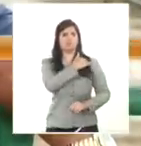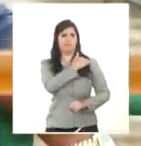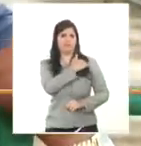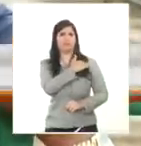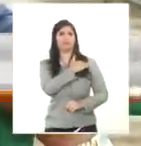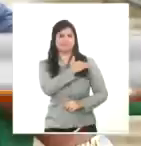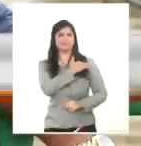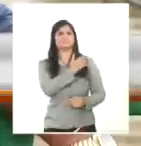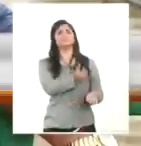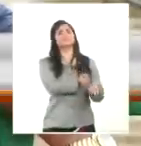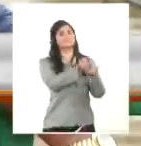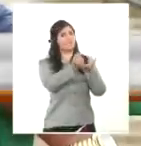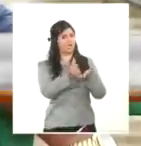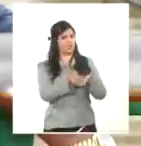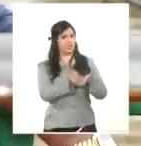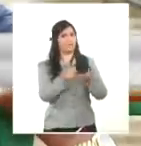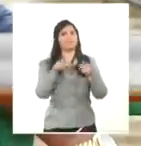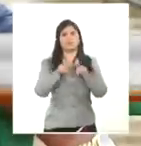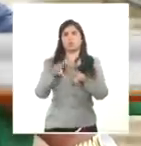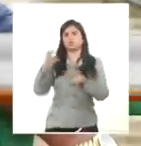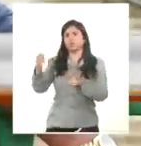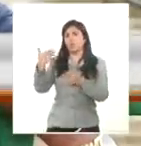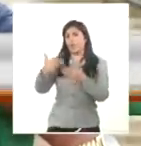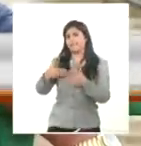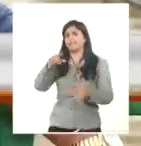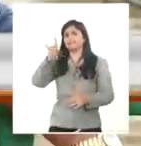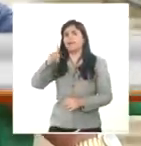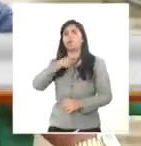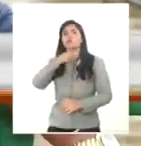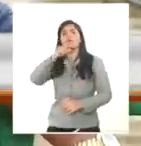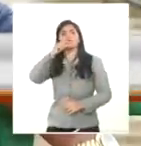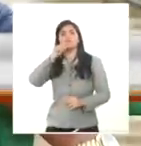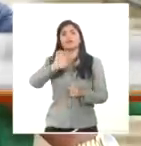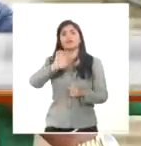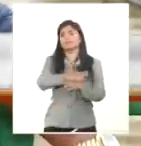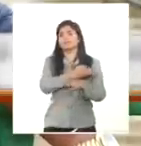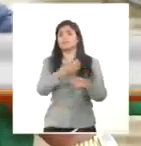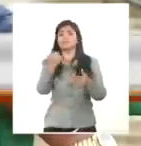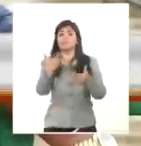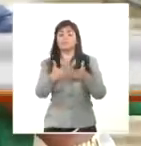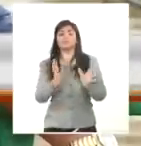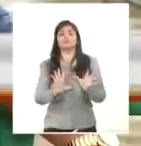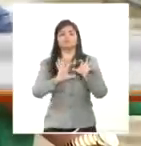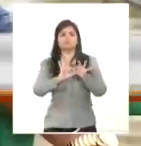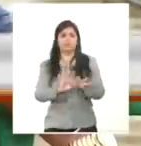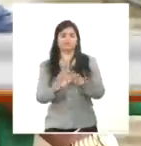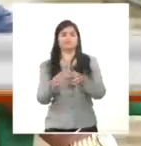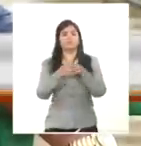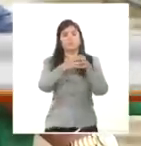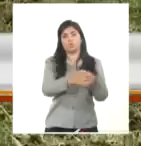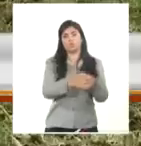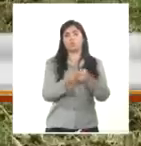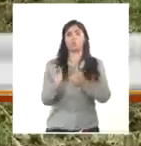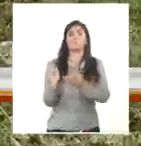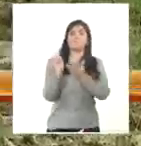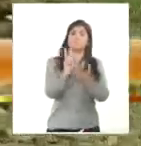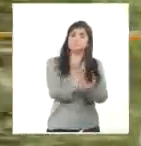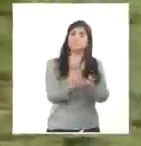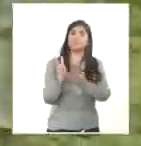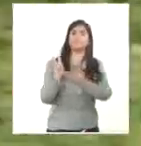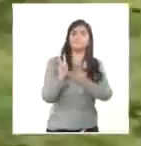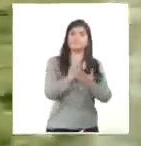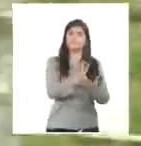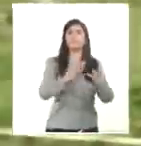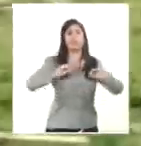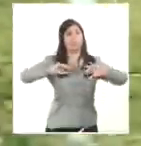creado también para adentro con la empresa, con nuestras UV, a partir de grupos de recorrido que se han hecho en horario